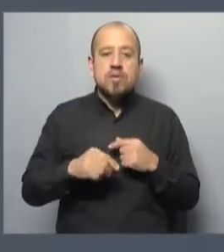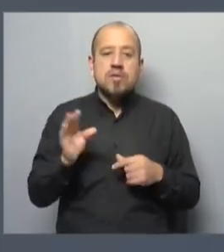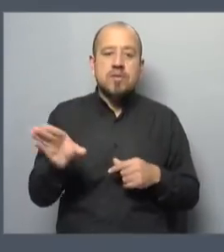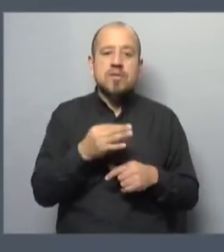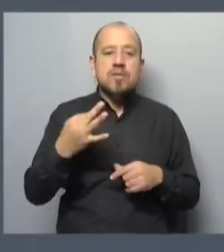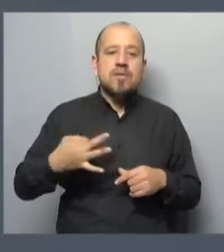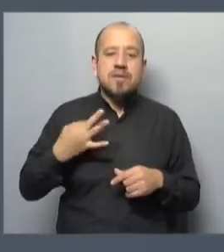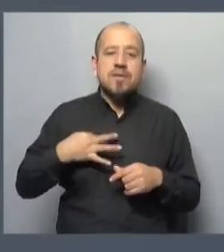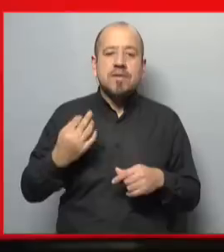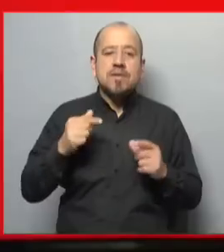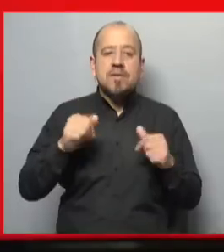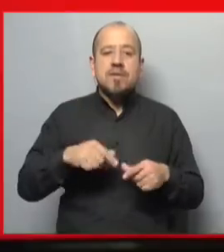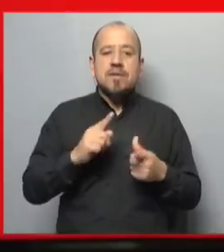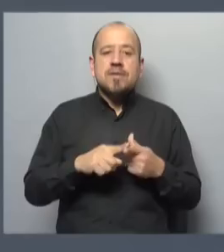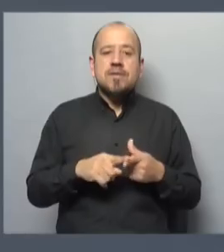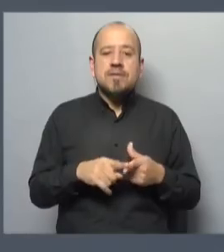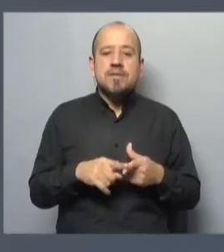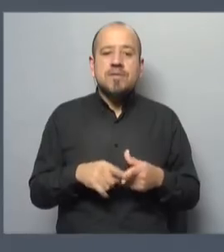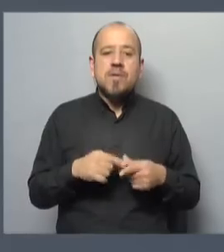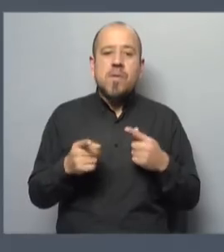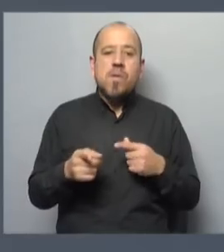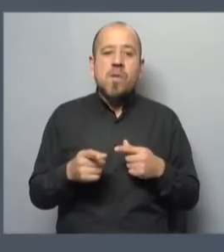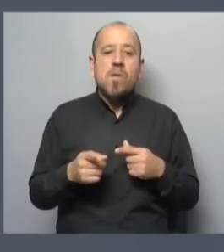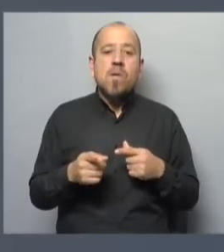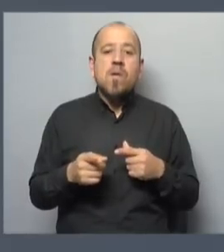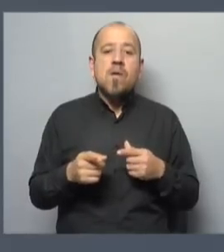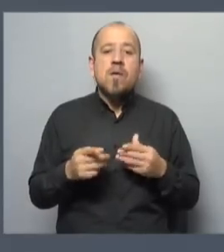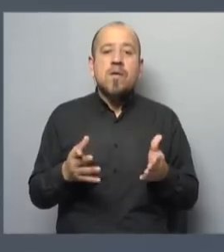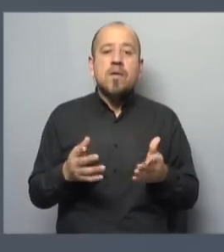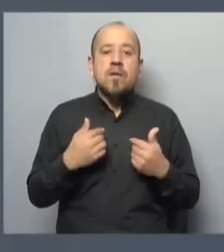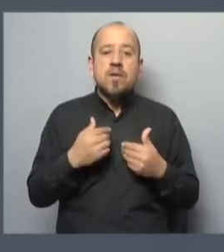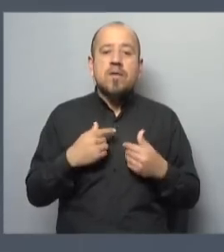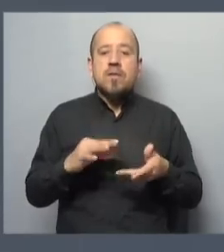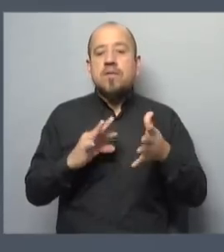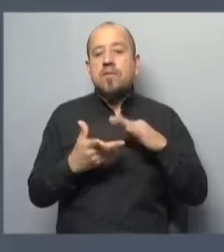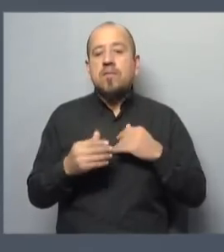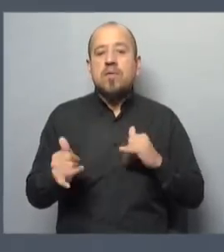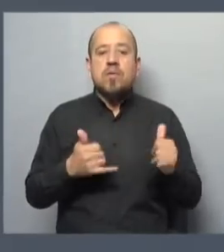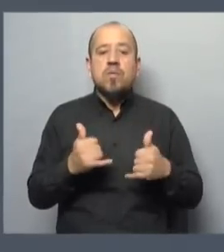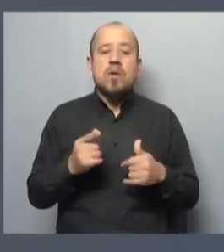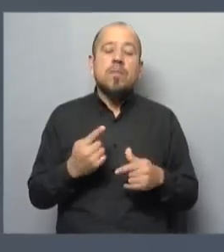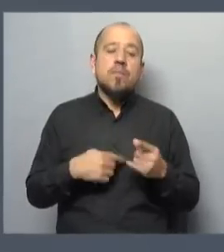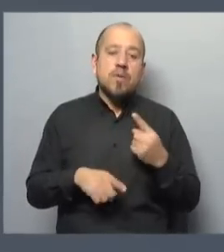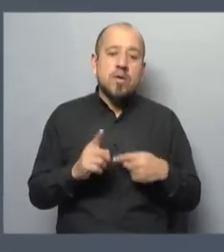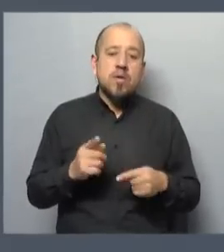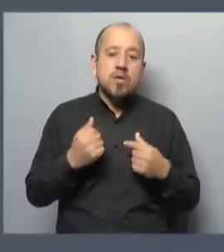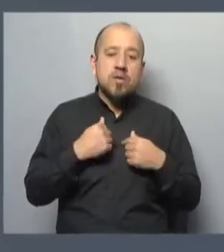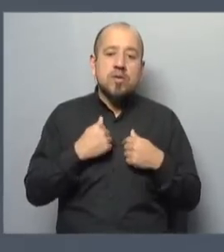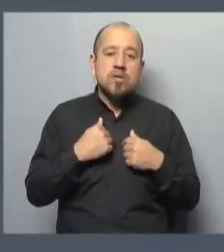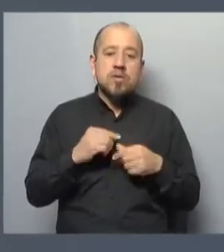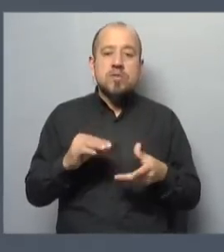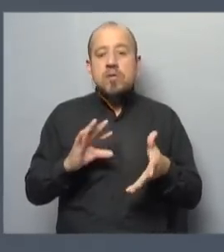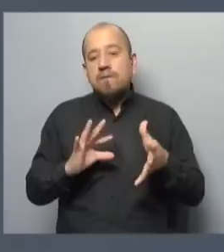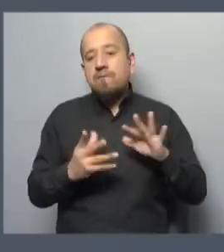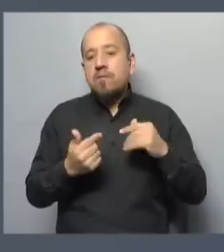vida aunque es algo milagroso por mi forma de jugar porque tampoco era ningún fenómeno pero por mi forma de jugar que